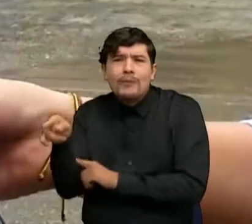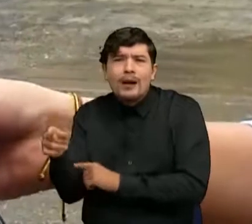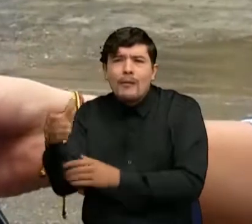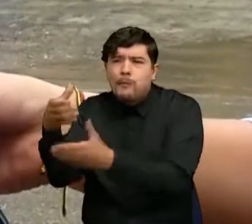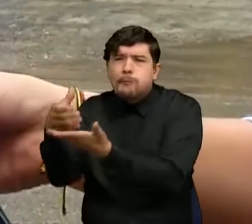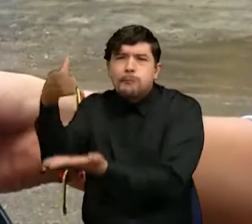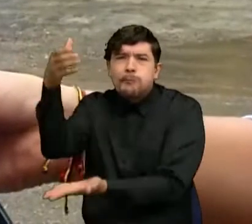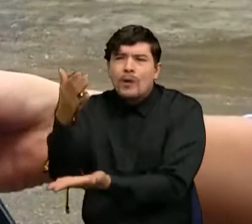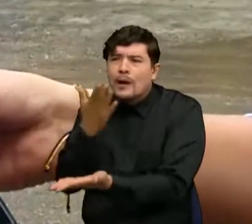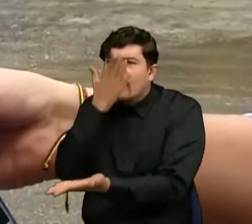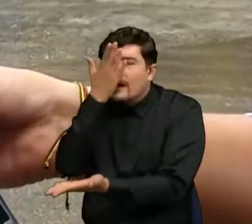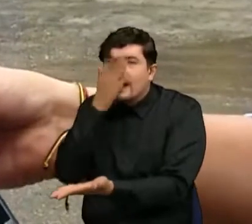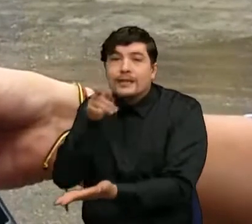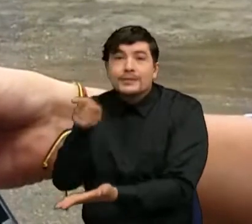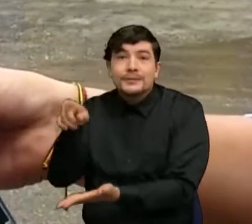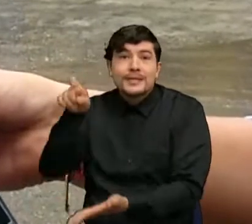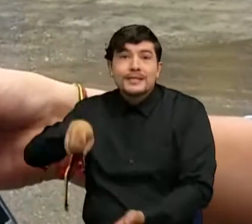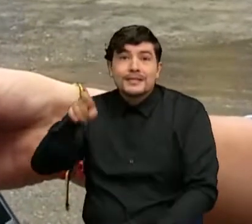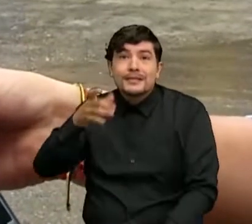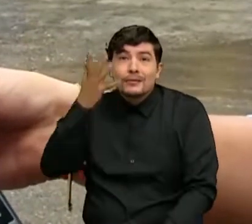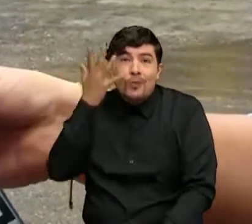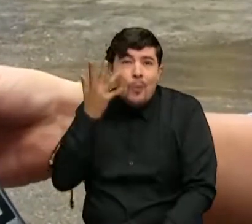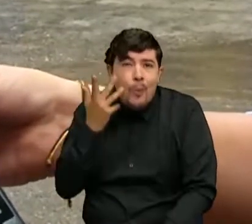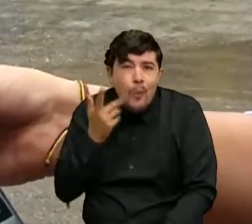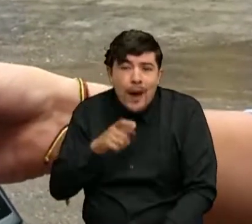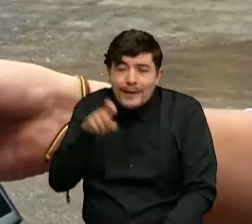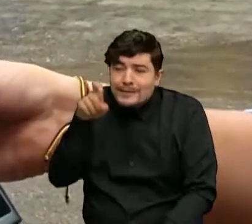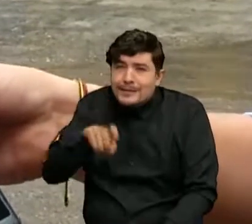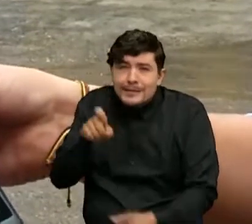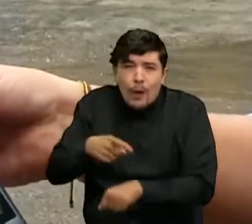él requiere oxígeno permanente y